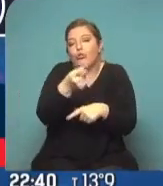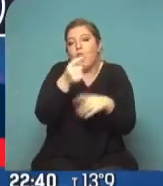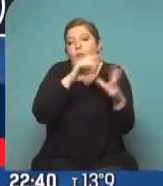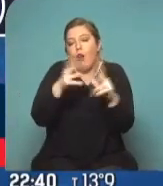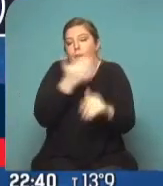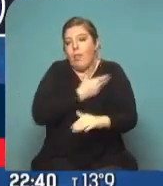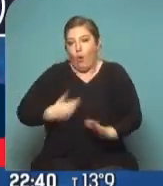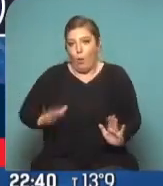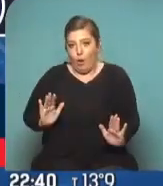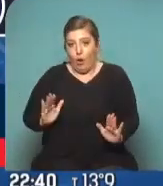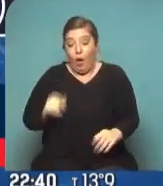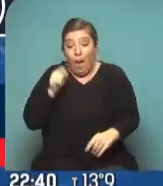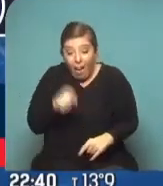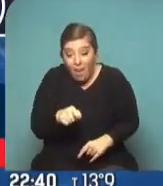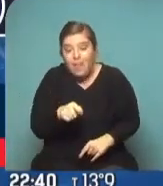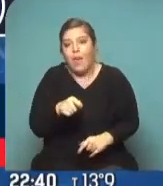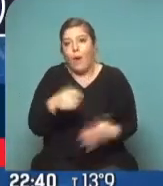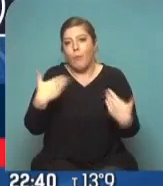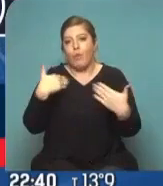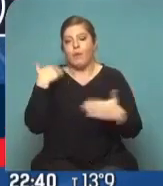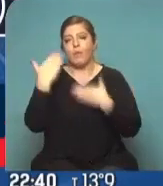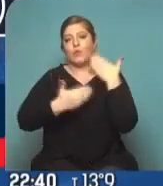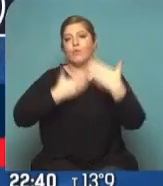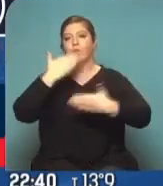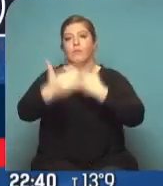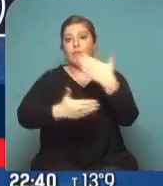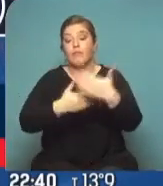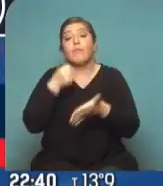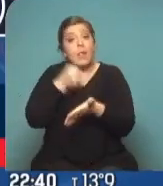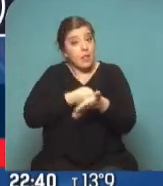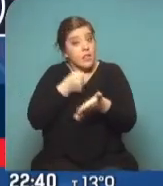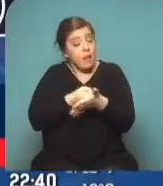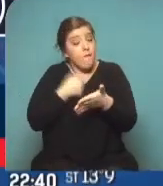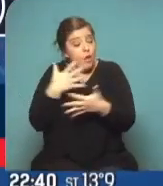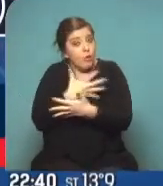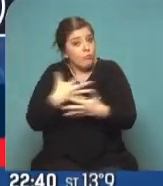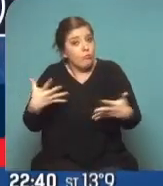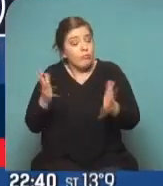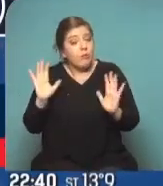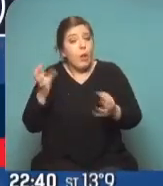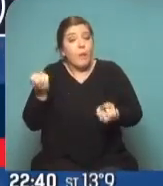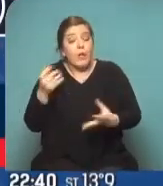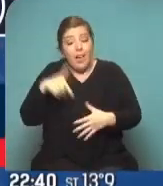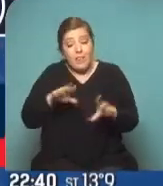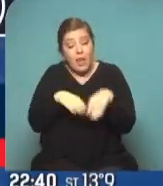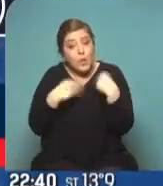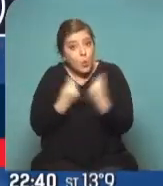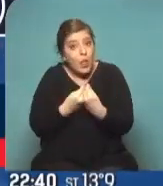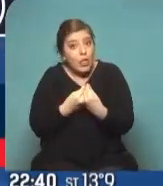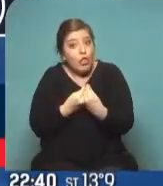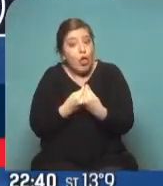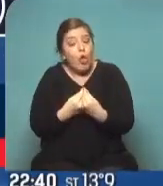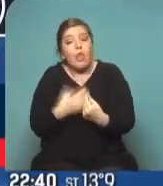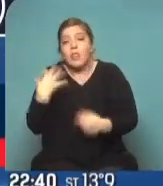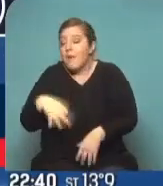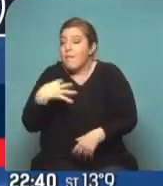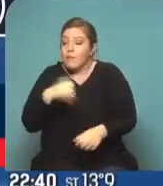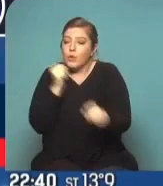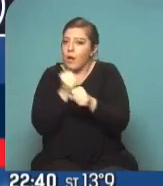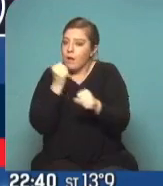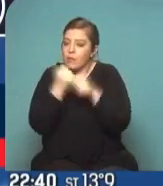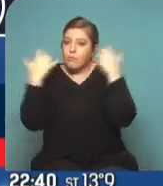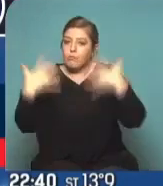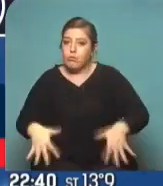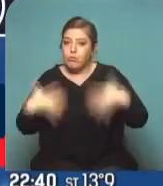espacio enorme para crecer, un desafío enorme, porque claramente con este resultado tenemos un trabajo muy grande por delante,